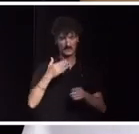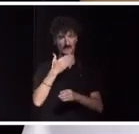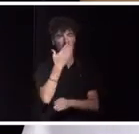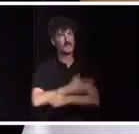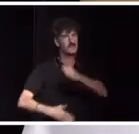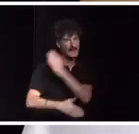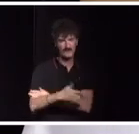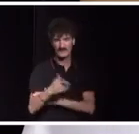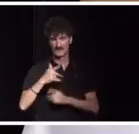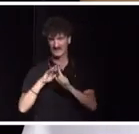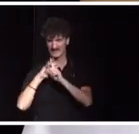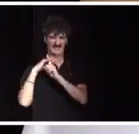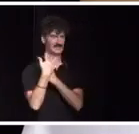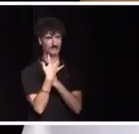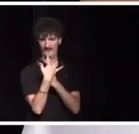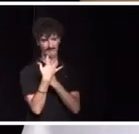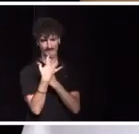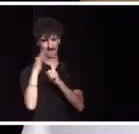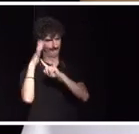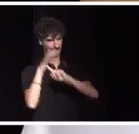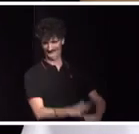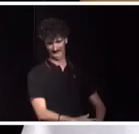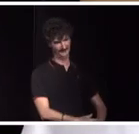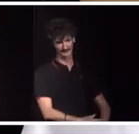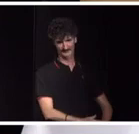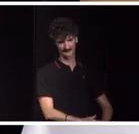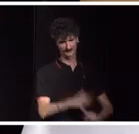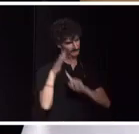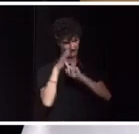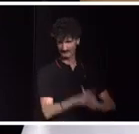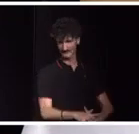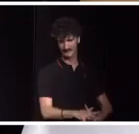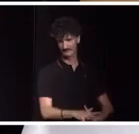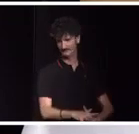en una situación de vulnerabilidad enorme.